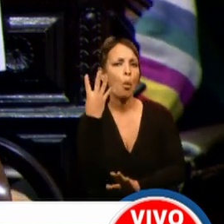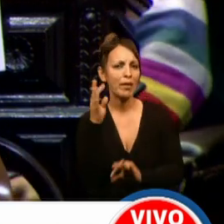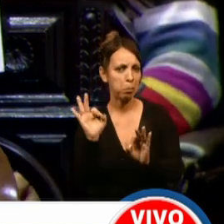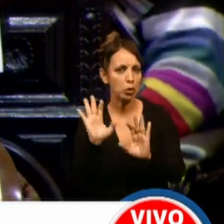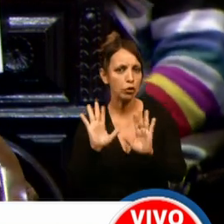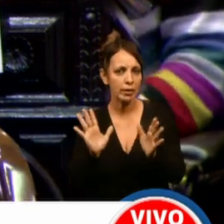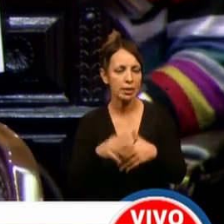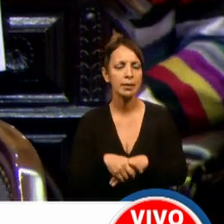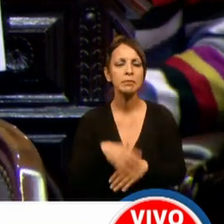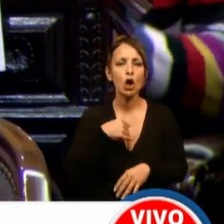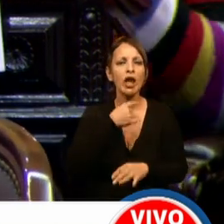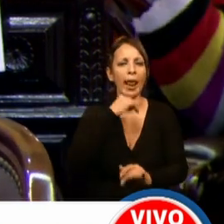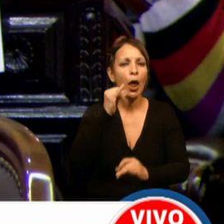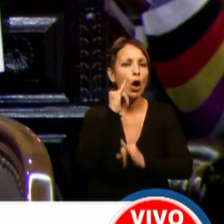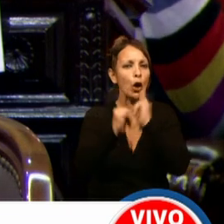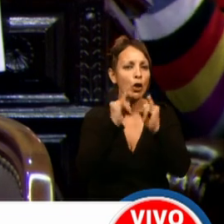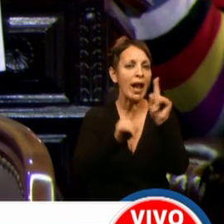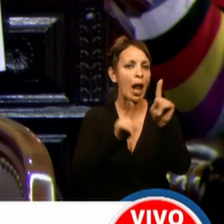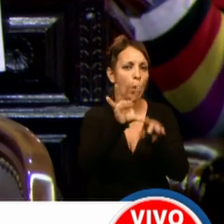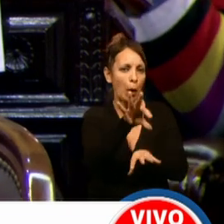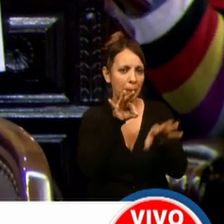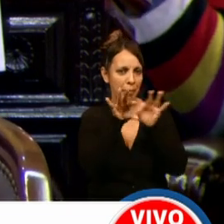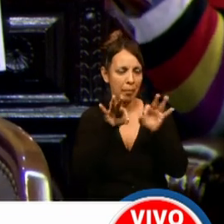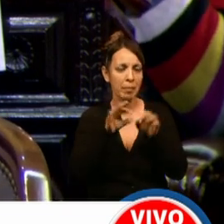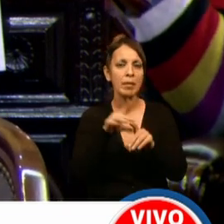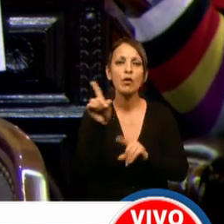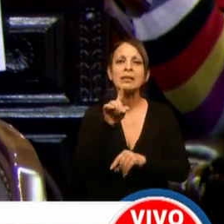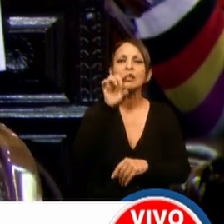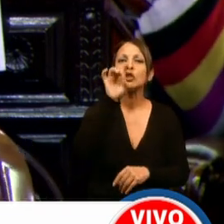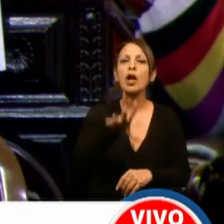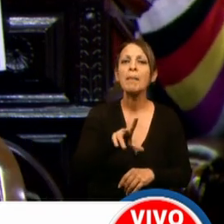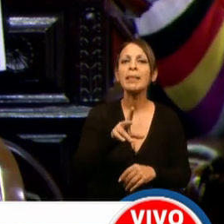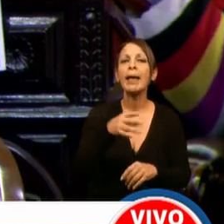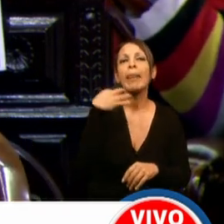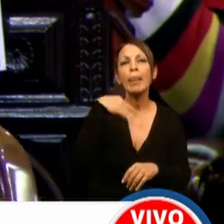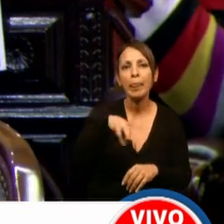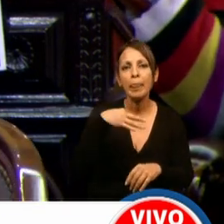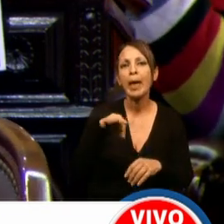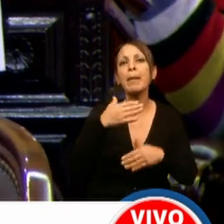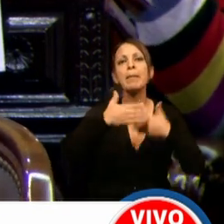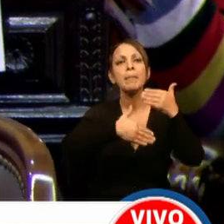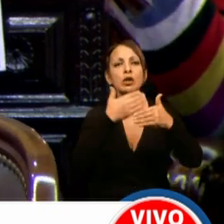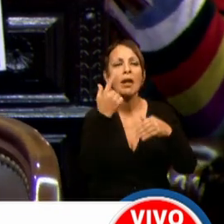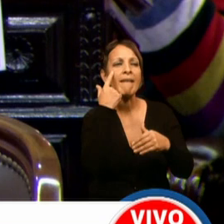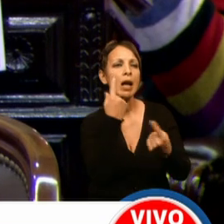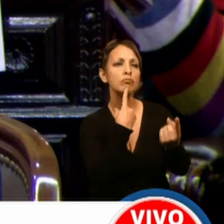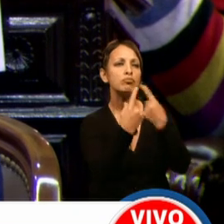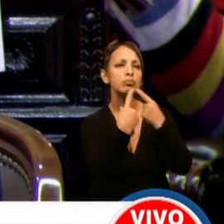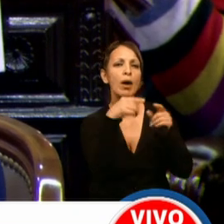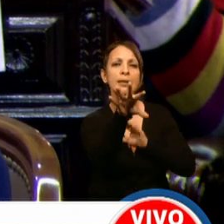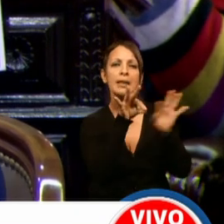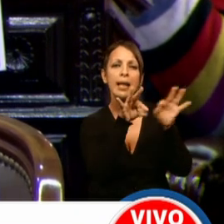destacar un poquito algunos de ellos porque no solo habla de que hay que tener procesos de selección